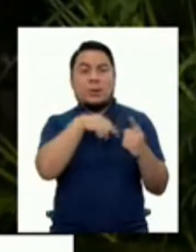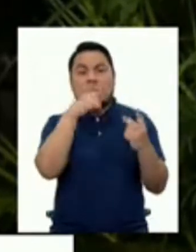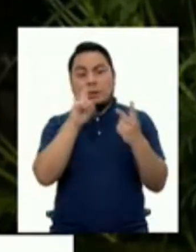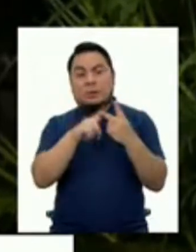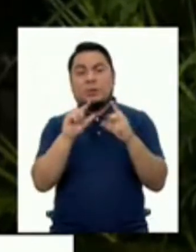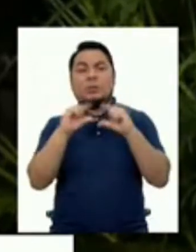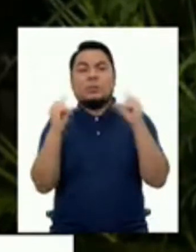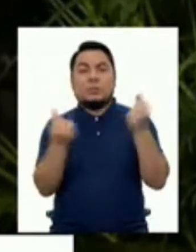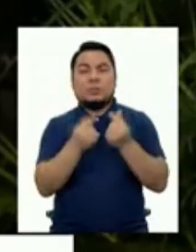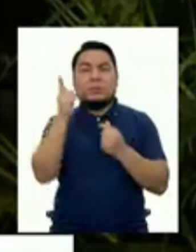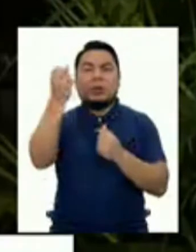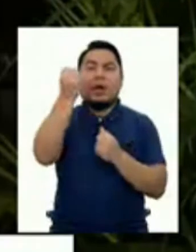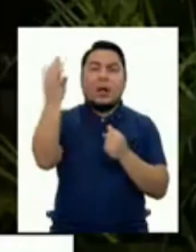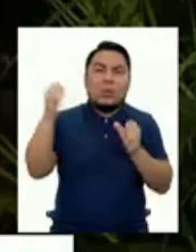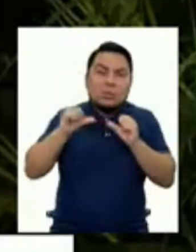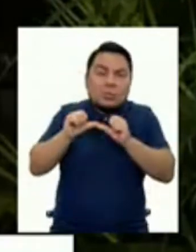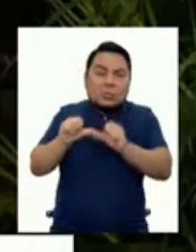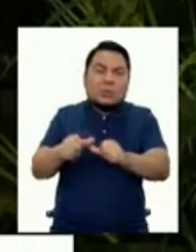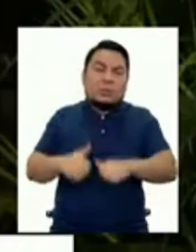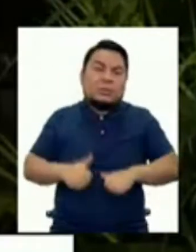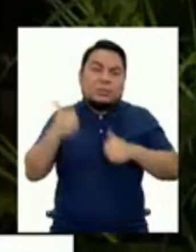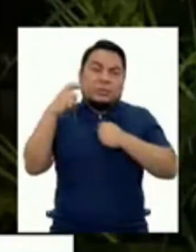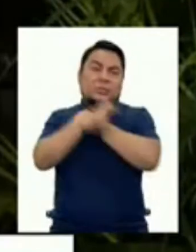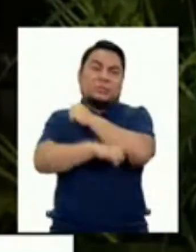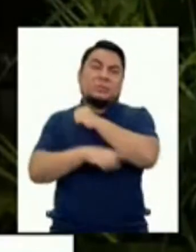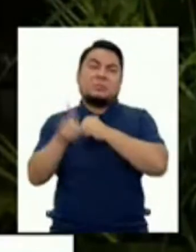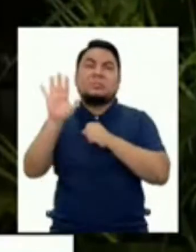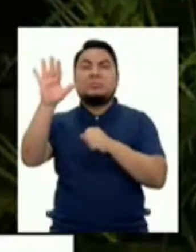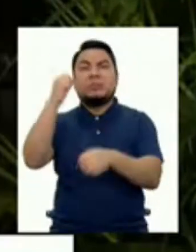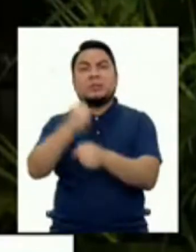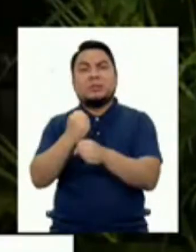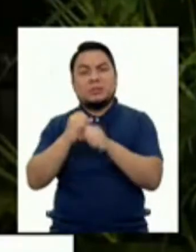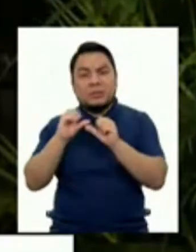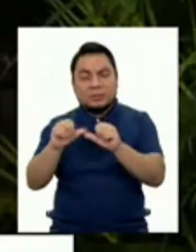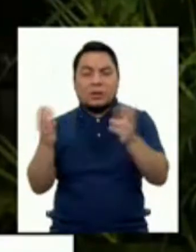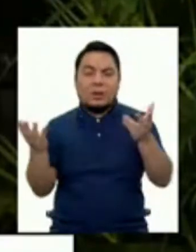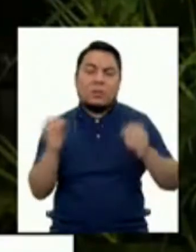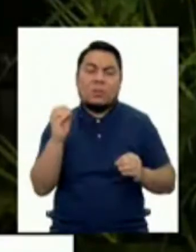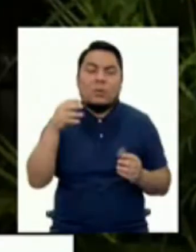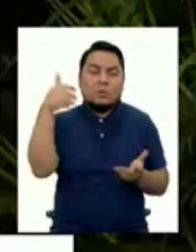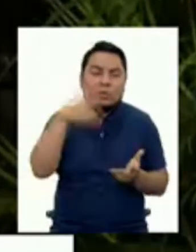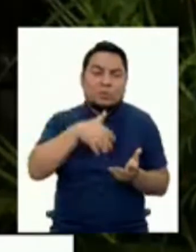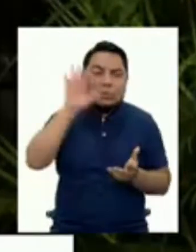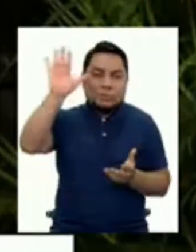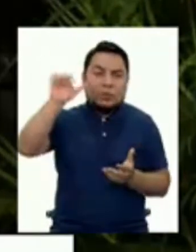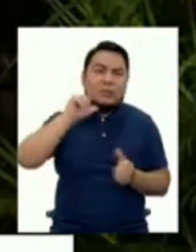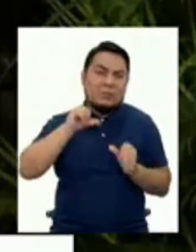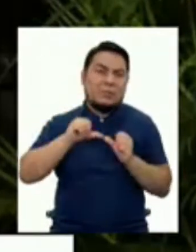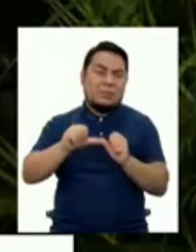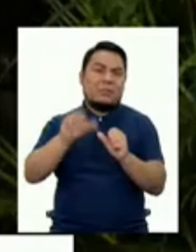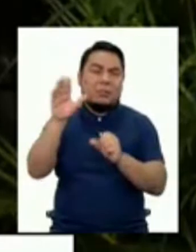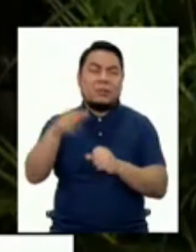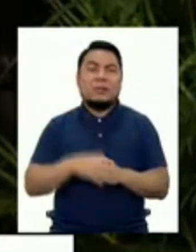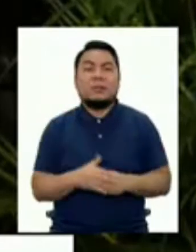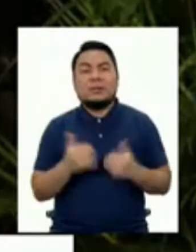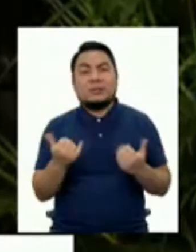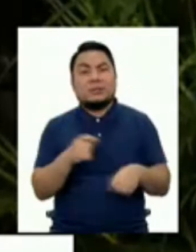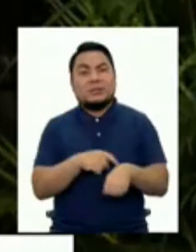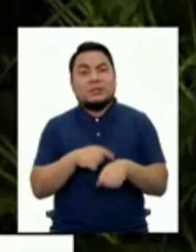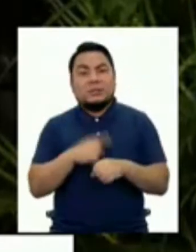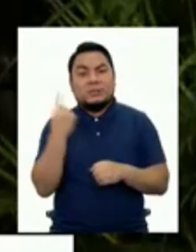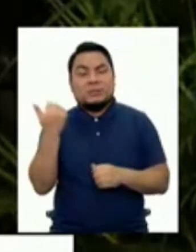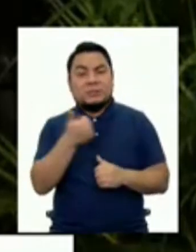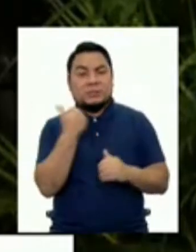nivel de permanencia en distintos países, sea por cuestiones laborales, por cuestiones de estudio, y la circunstancia también de